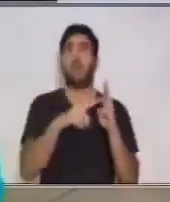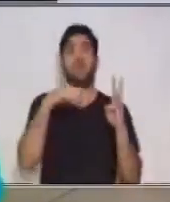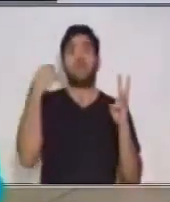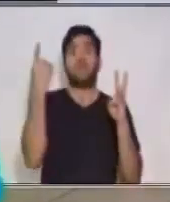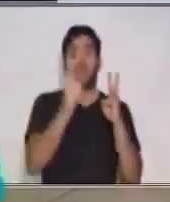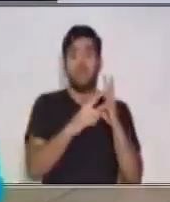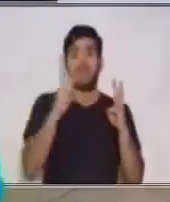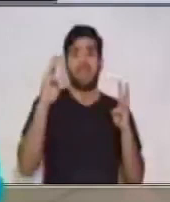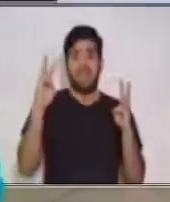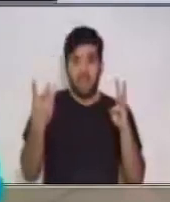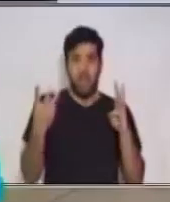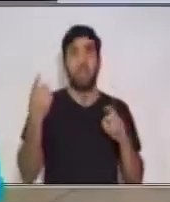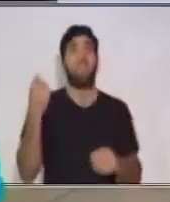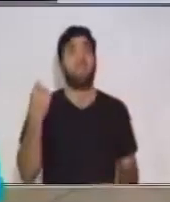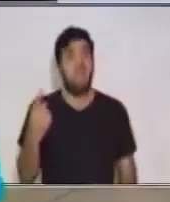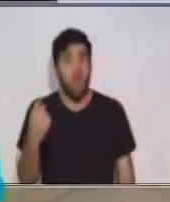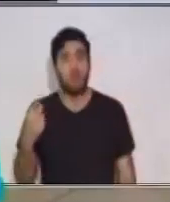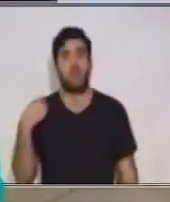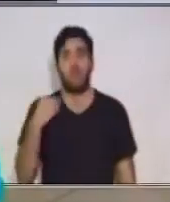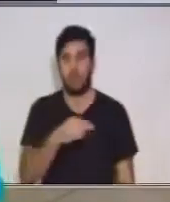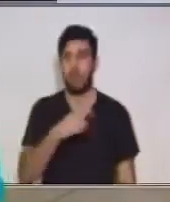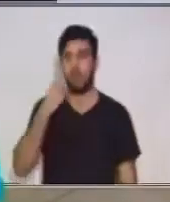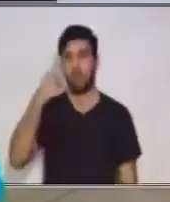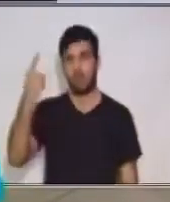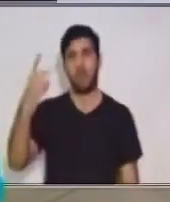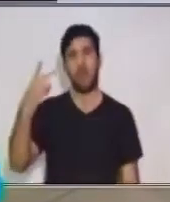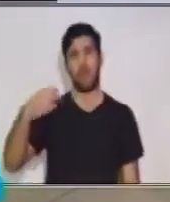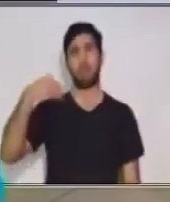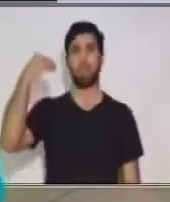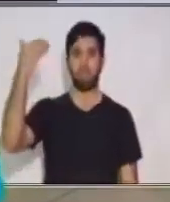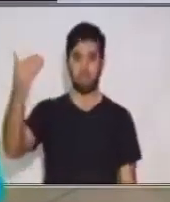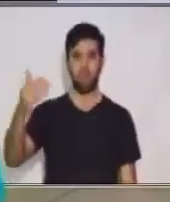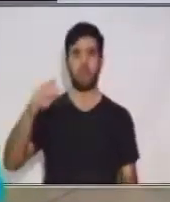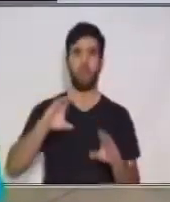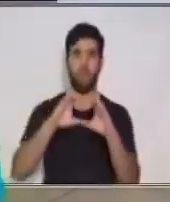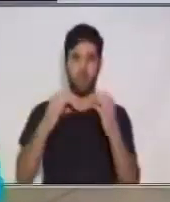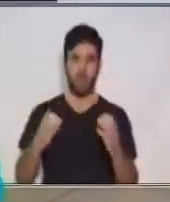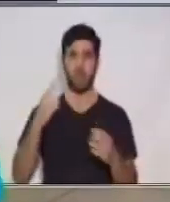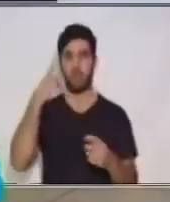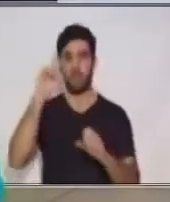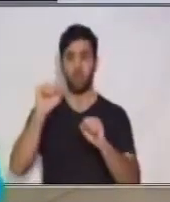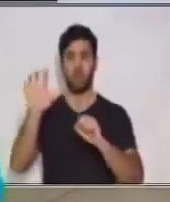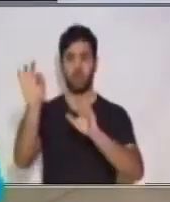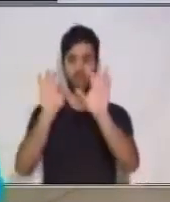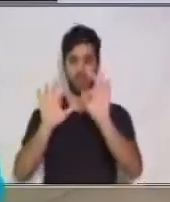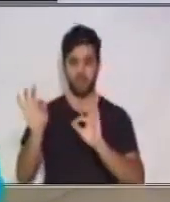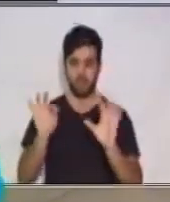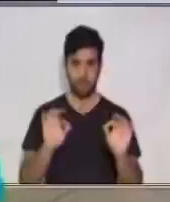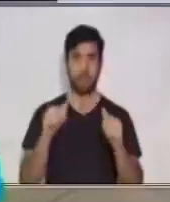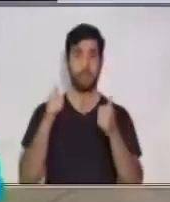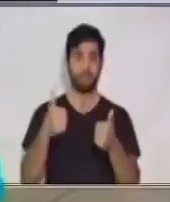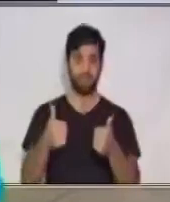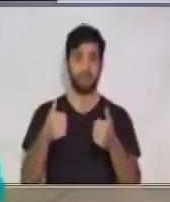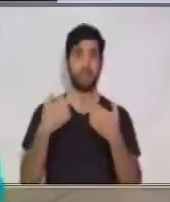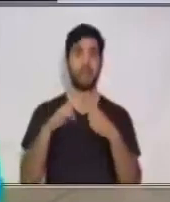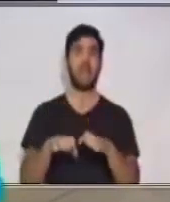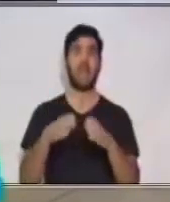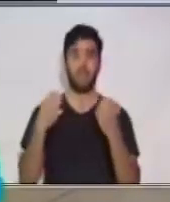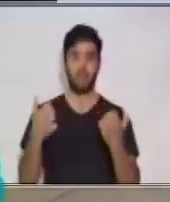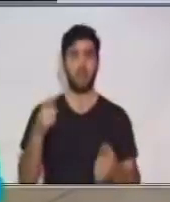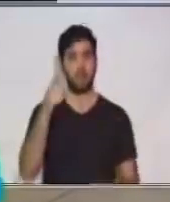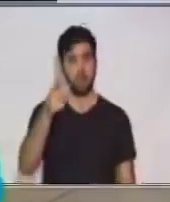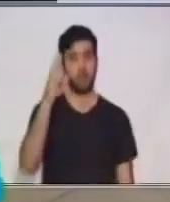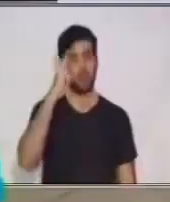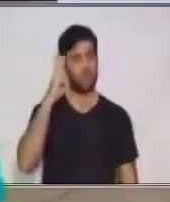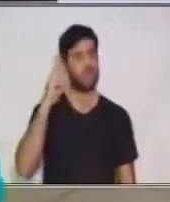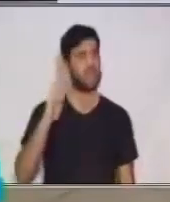veremos otros tipos de categorías también y cómo nosotros vamos a poder clasificar semánticamente. Entonces, les recuerdo siempre